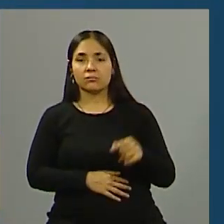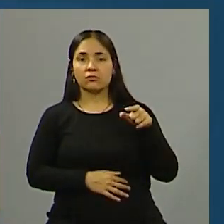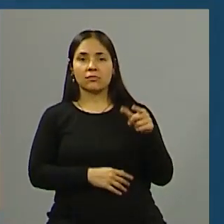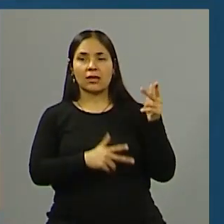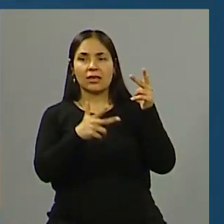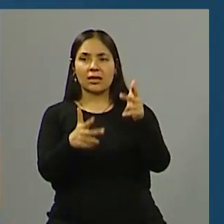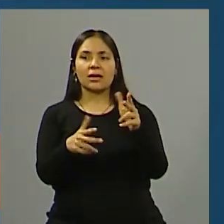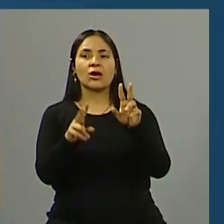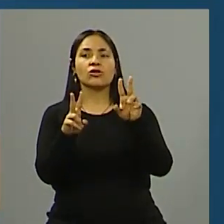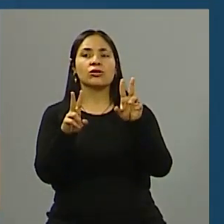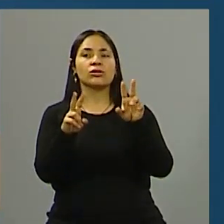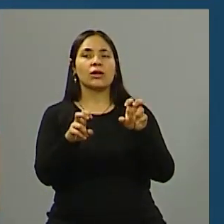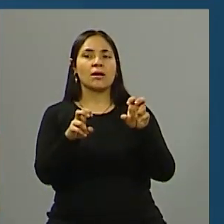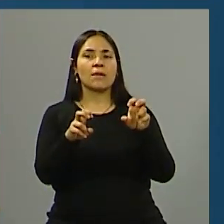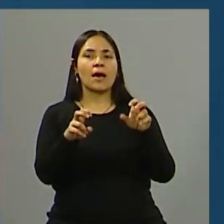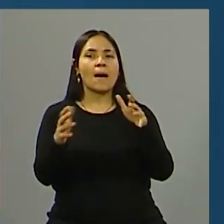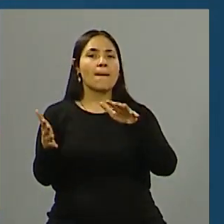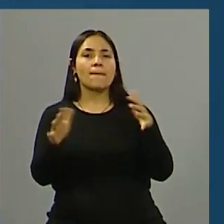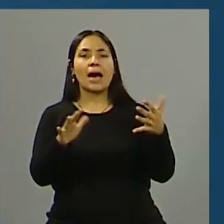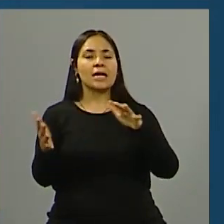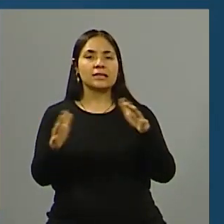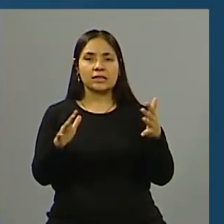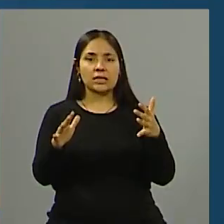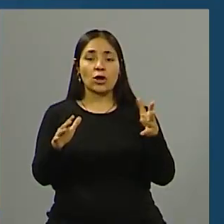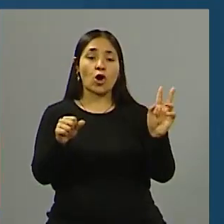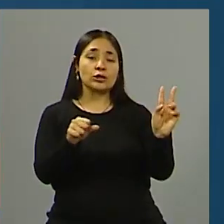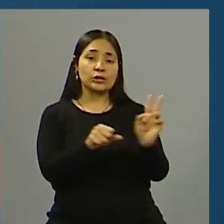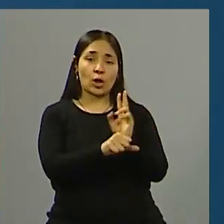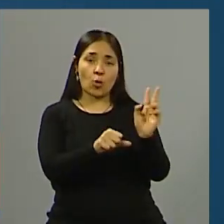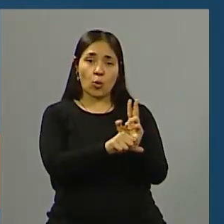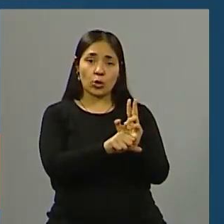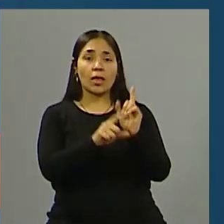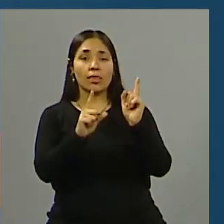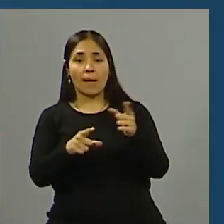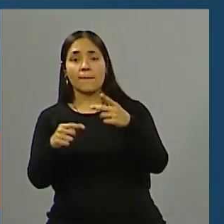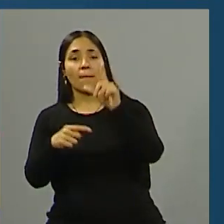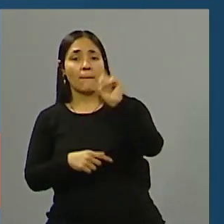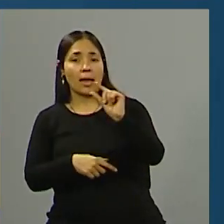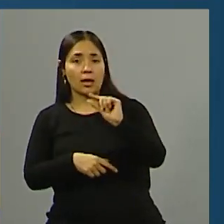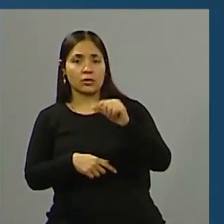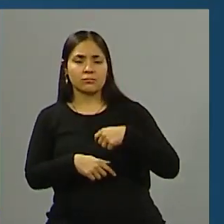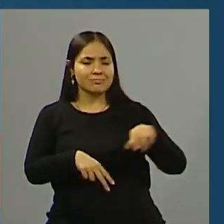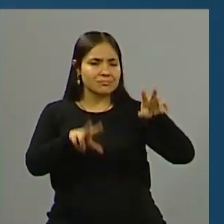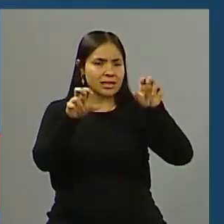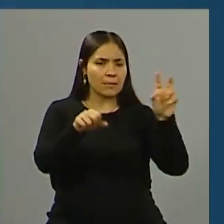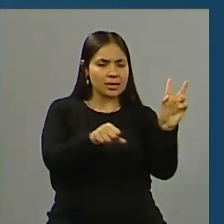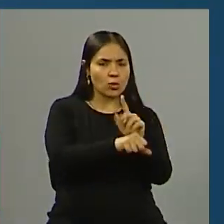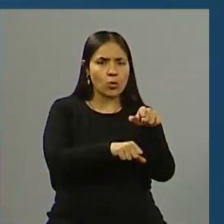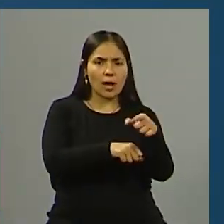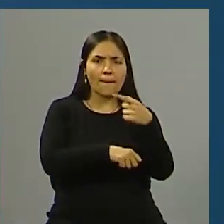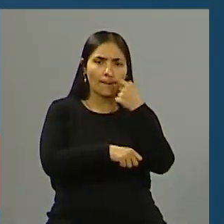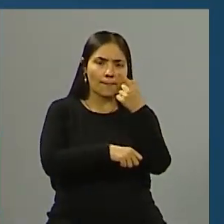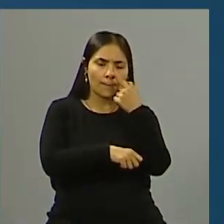de seguro, cómodo y obviamente más económico. Le quería ir al tema de la seguridad porque también uno